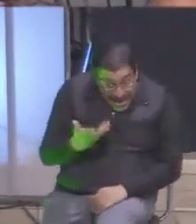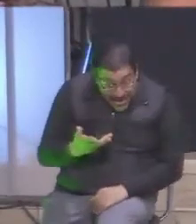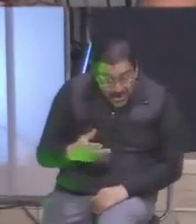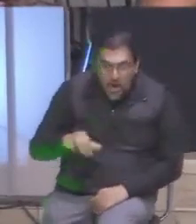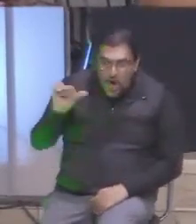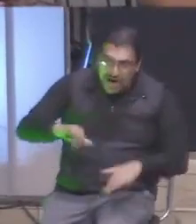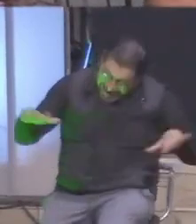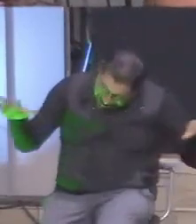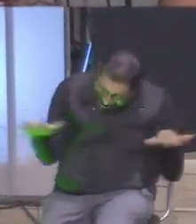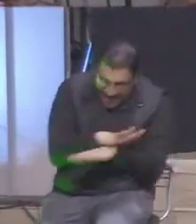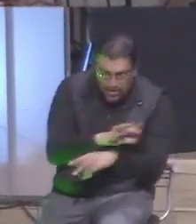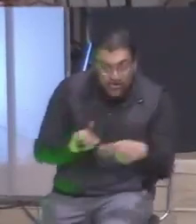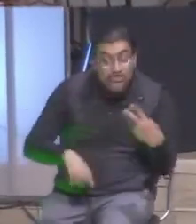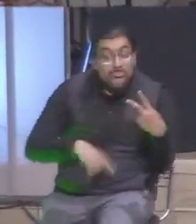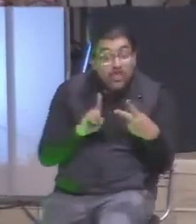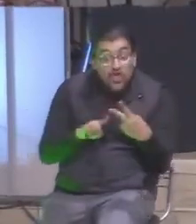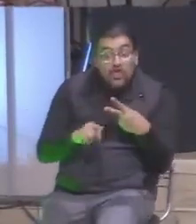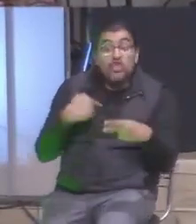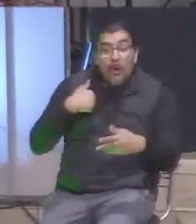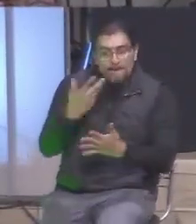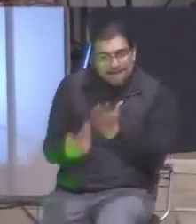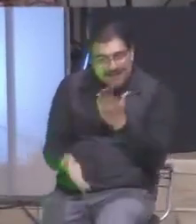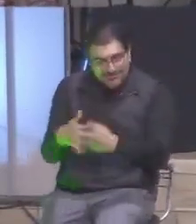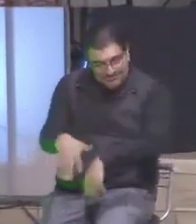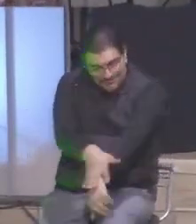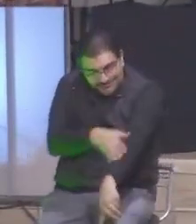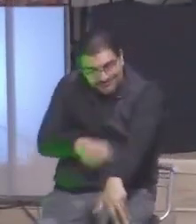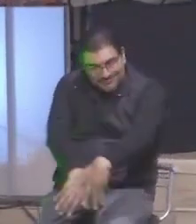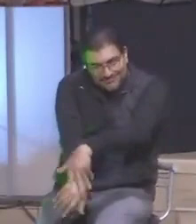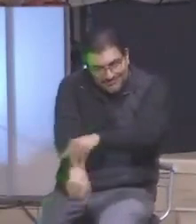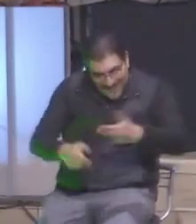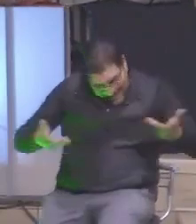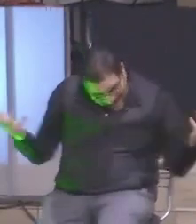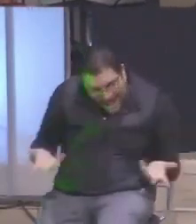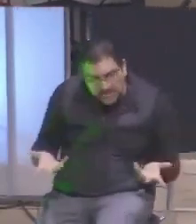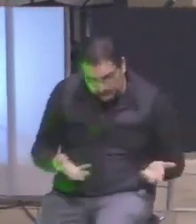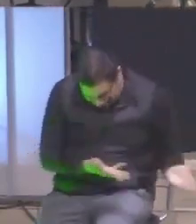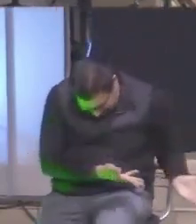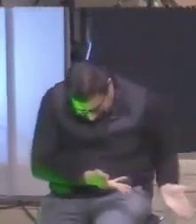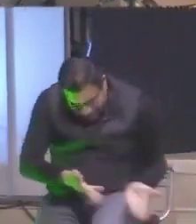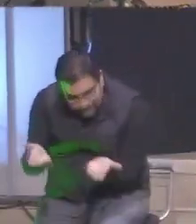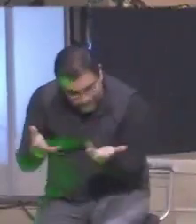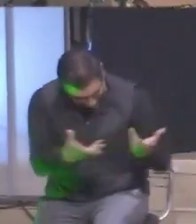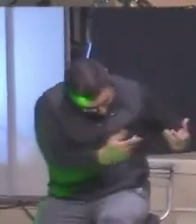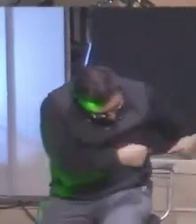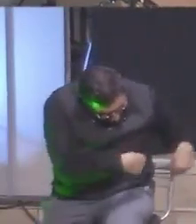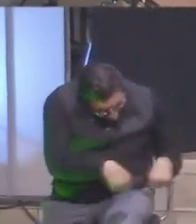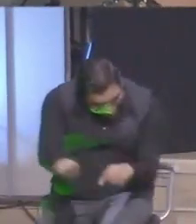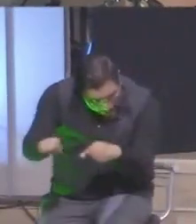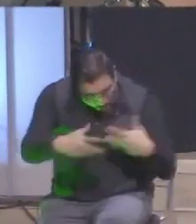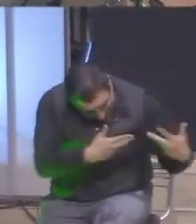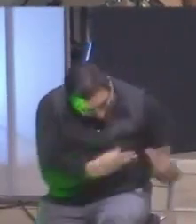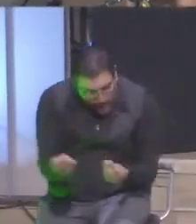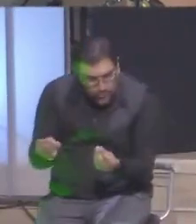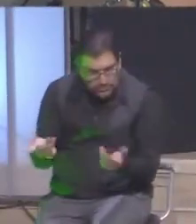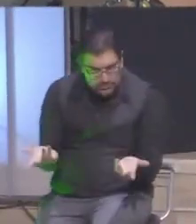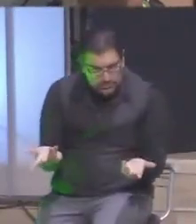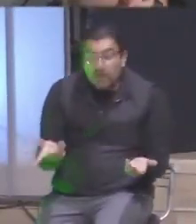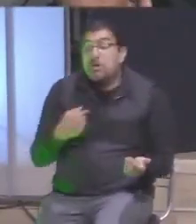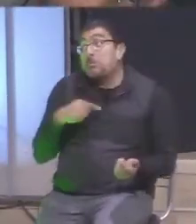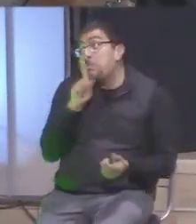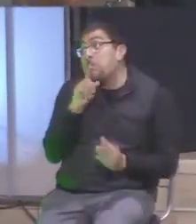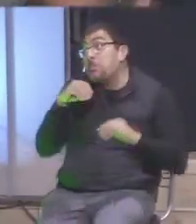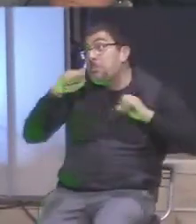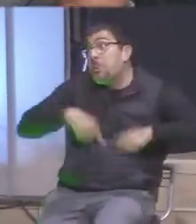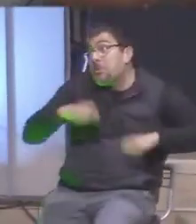número dos pusieron manos a la obra manos a la obra empezaron a moverse dijeron Esto no puede seguir estamos